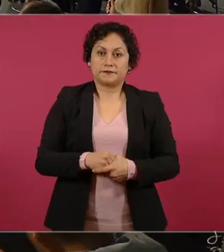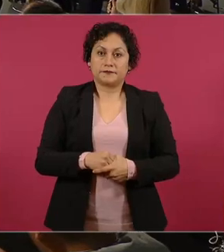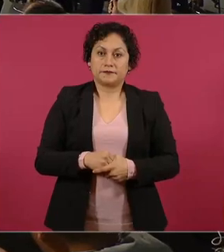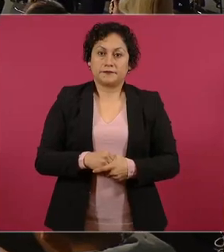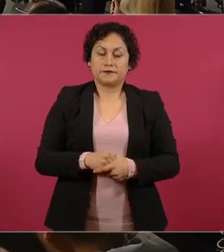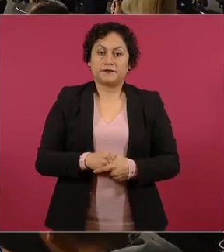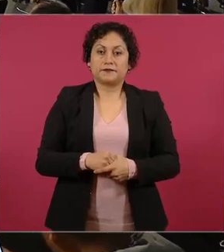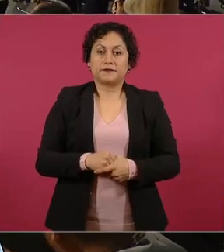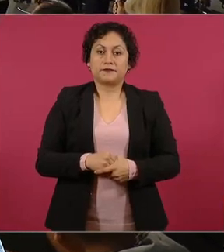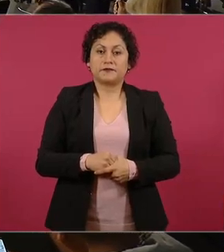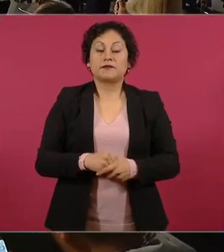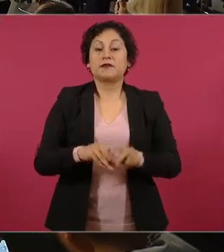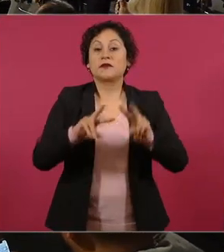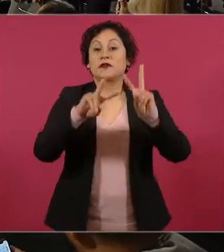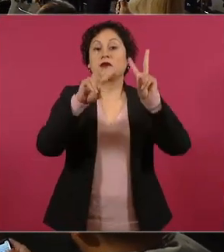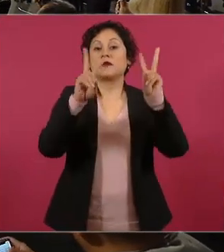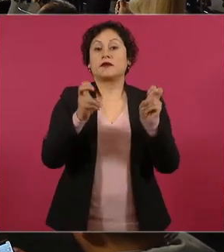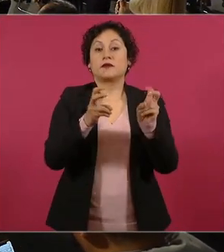Robo total.